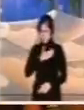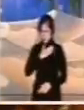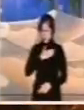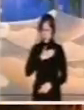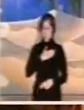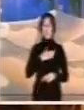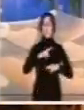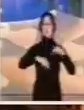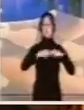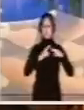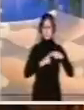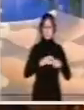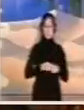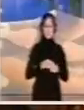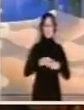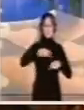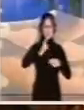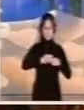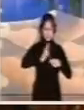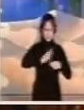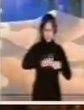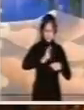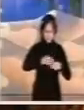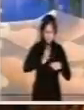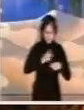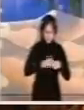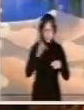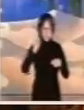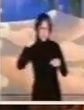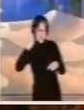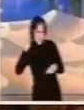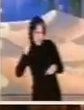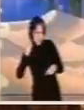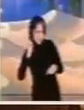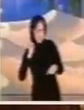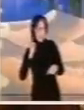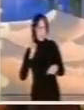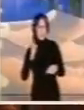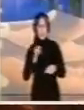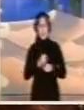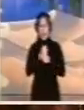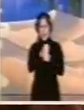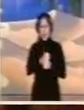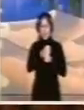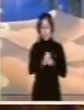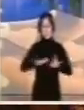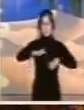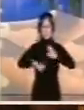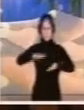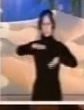oyó un ruido mientras cortaba leña. Parecía ser el galope de 40 caballos o